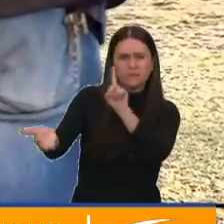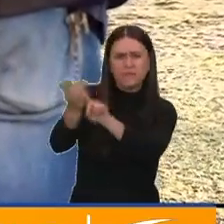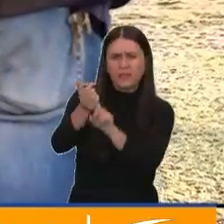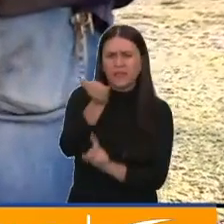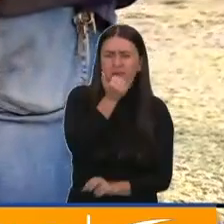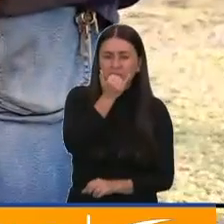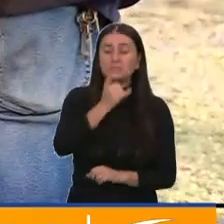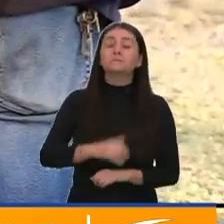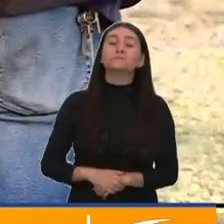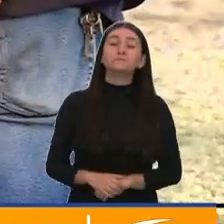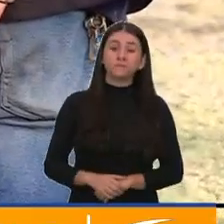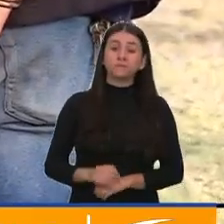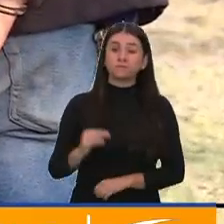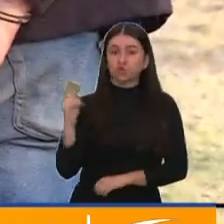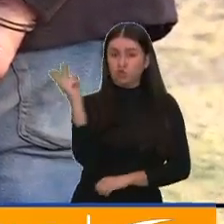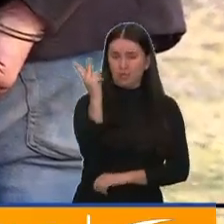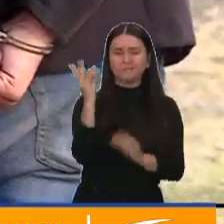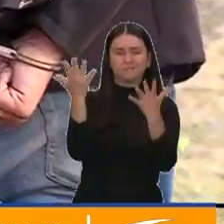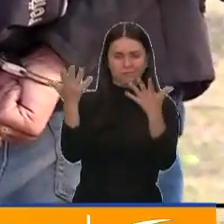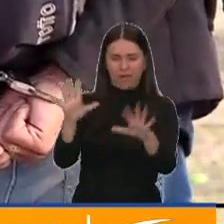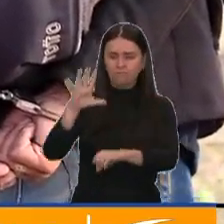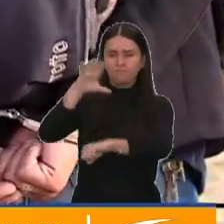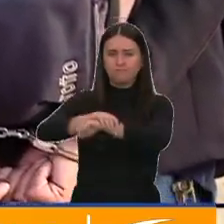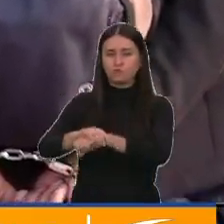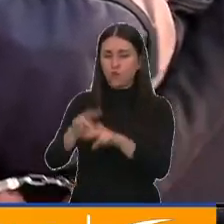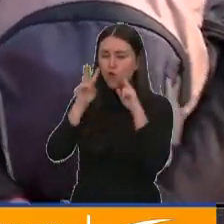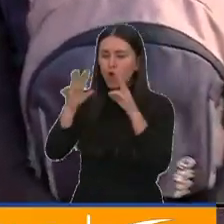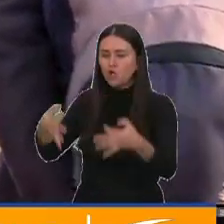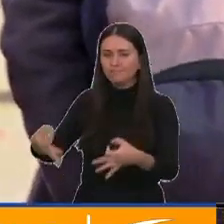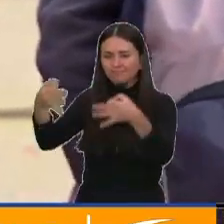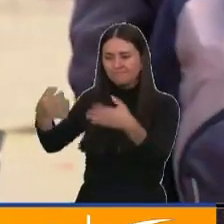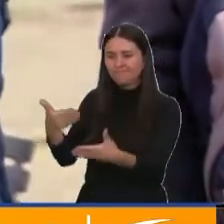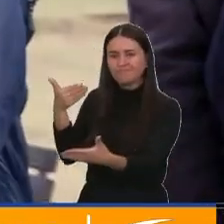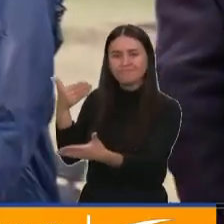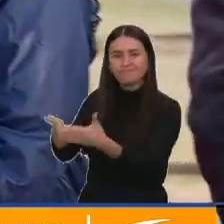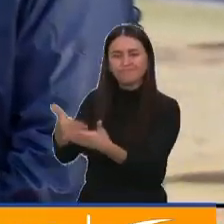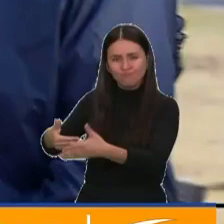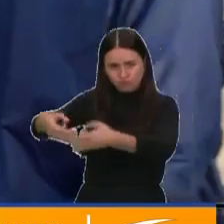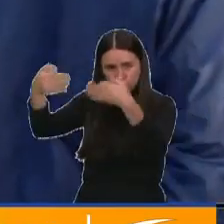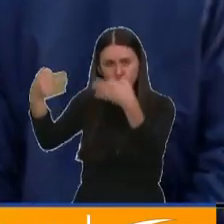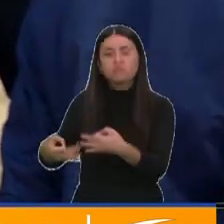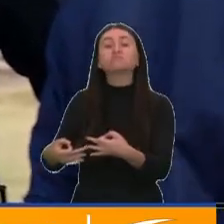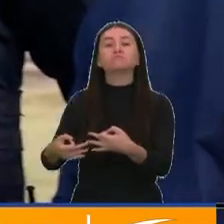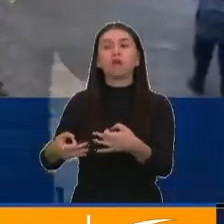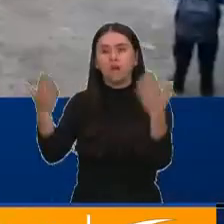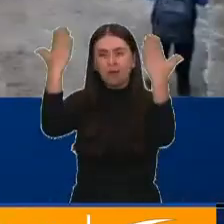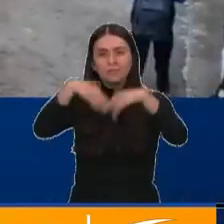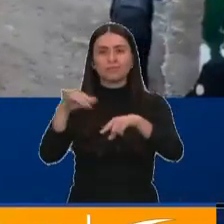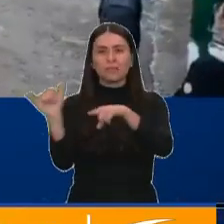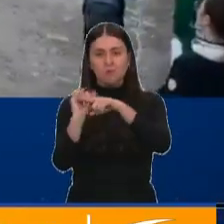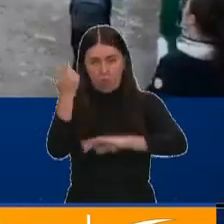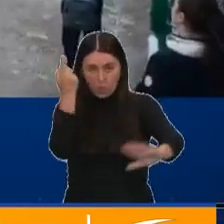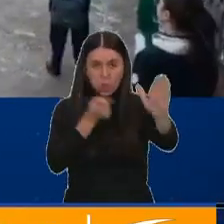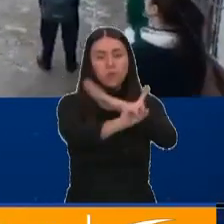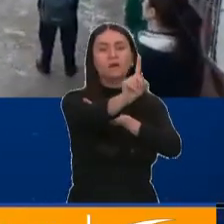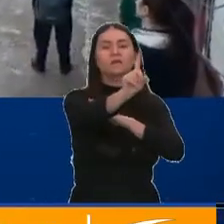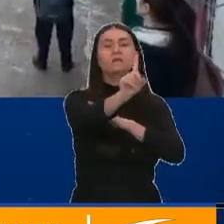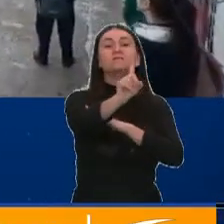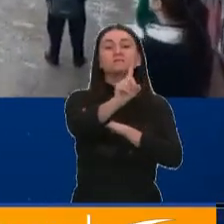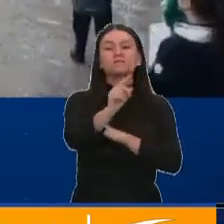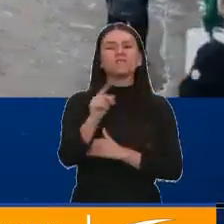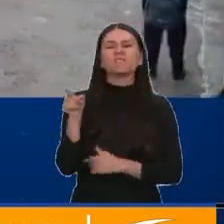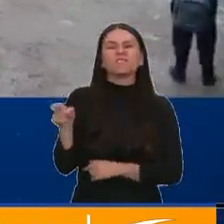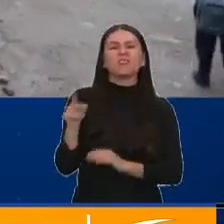están en este momento siendo capturados en flagrancia cometiendo fraude al sistema integrado de transporte público. A lo que se dedican